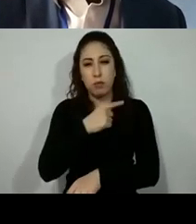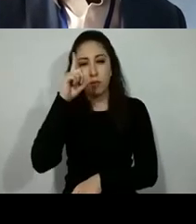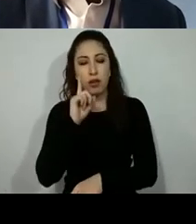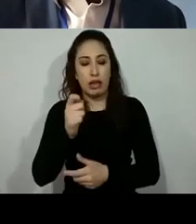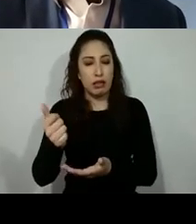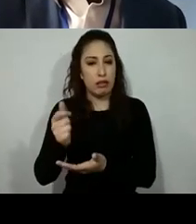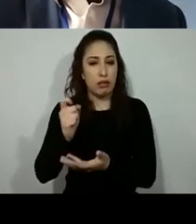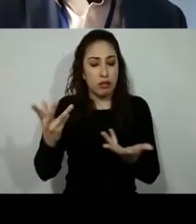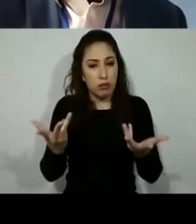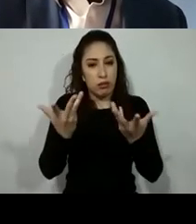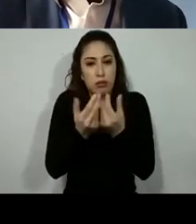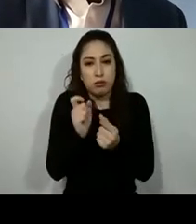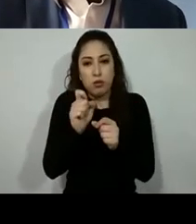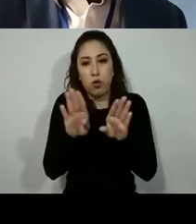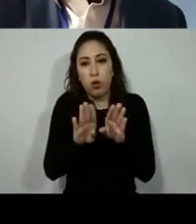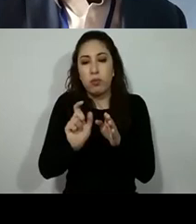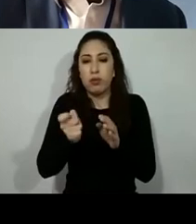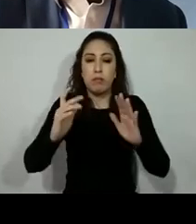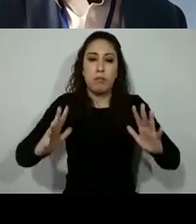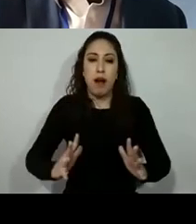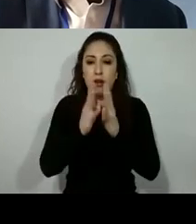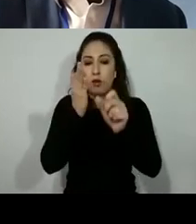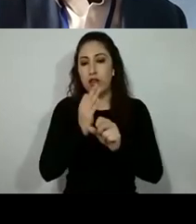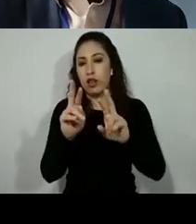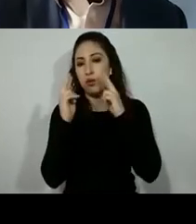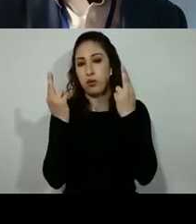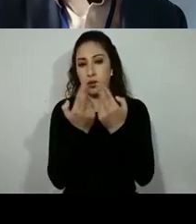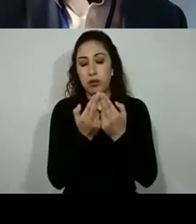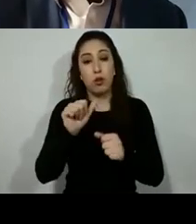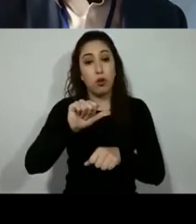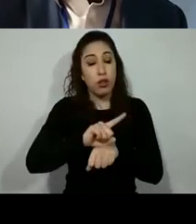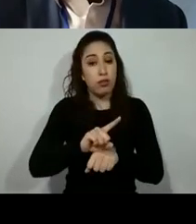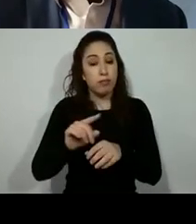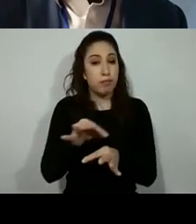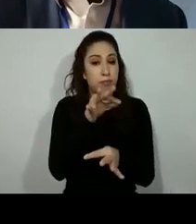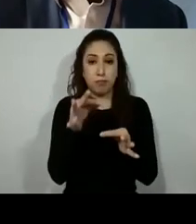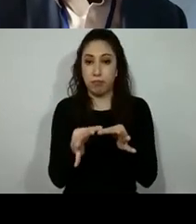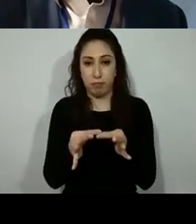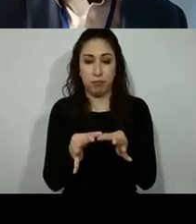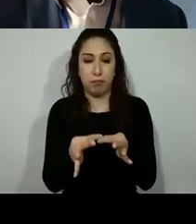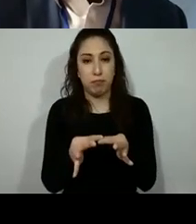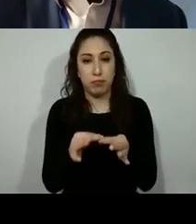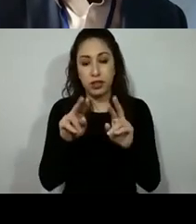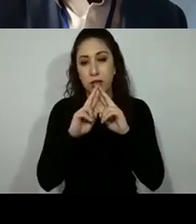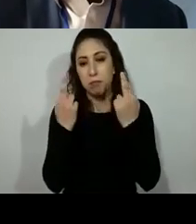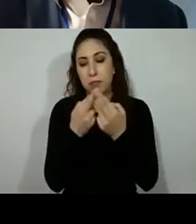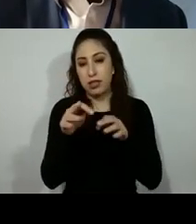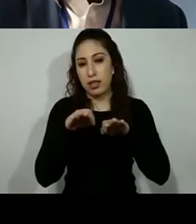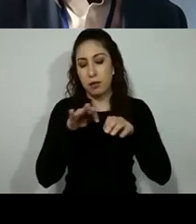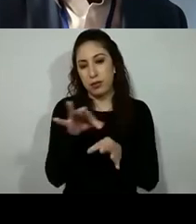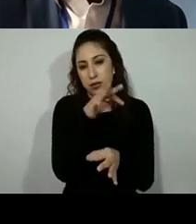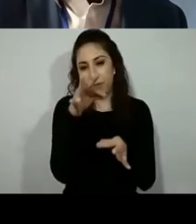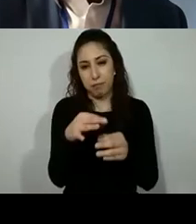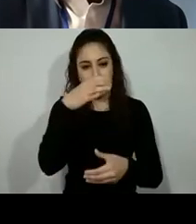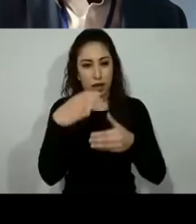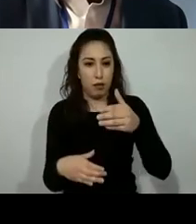su participación en la misma. Y por hoy hemos terminado, damos por concluida esta reunión de